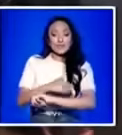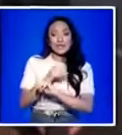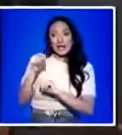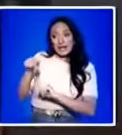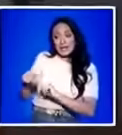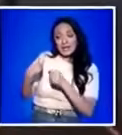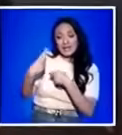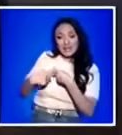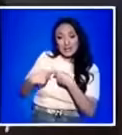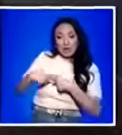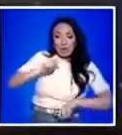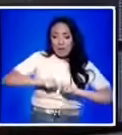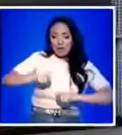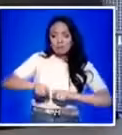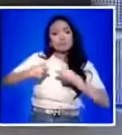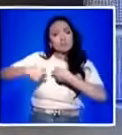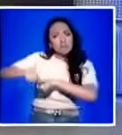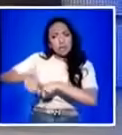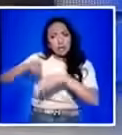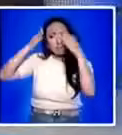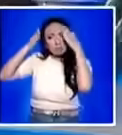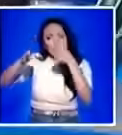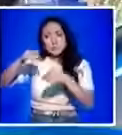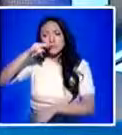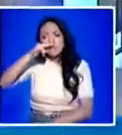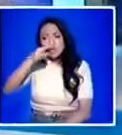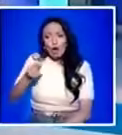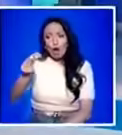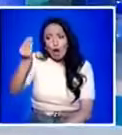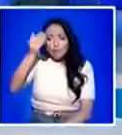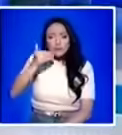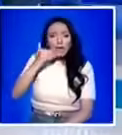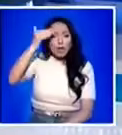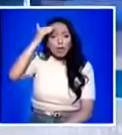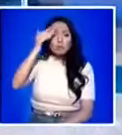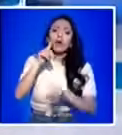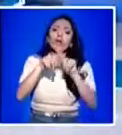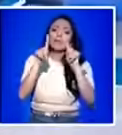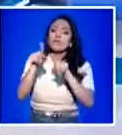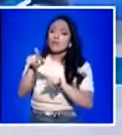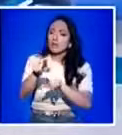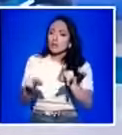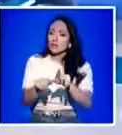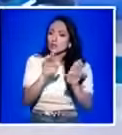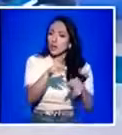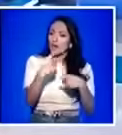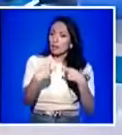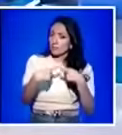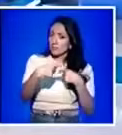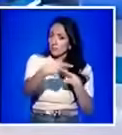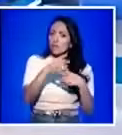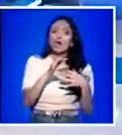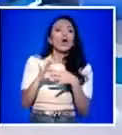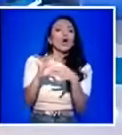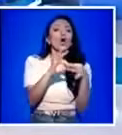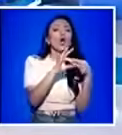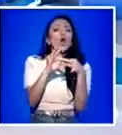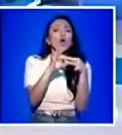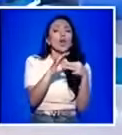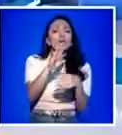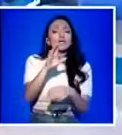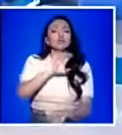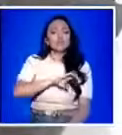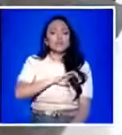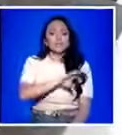musicales dirigidos a niños, jóvenes y adultos. Se llevarán a cabo en varios puntos del distrito en colaboración con las